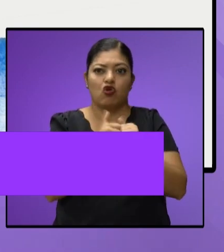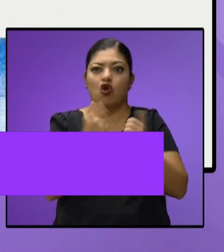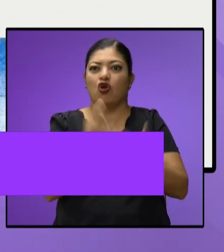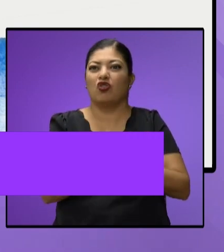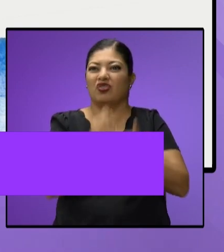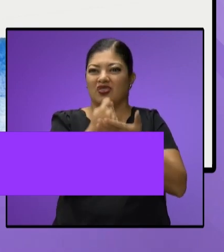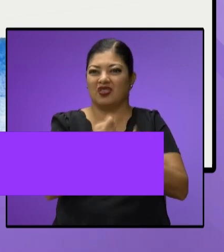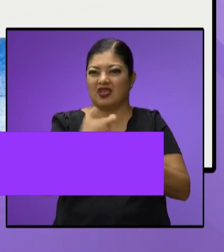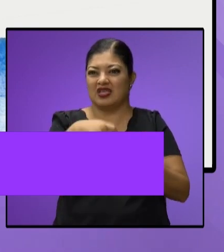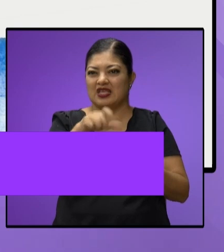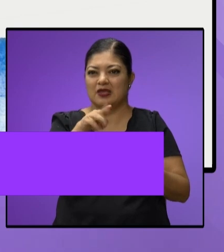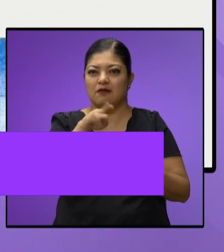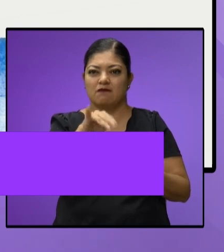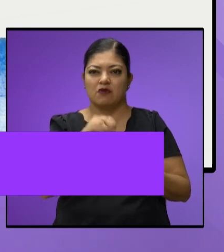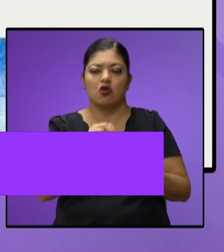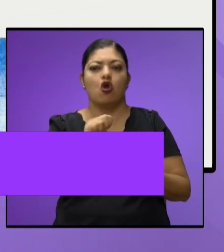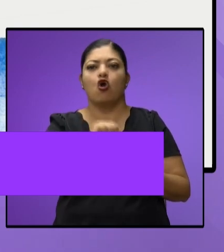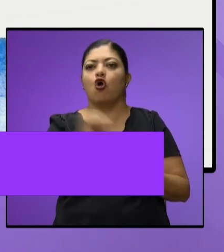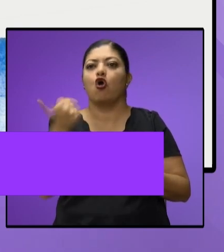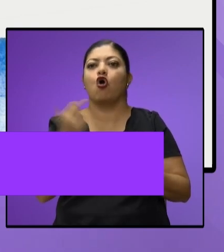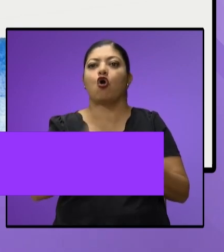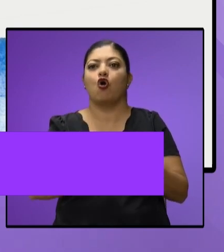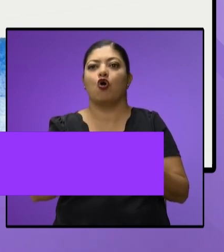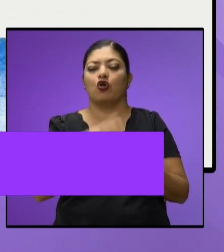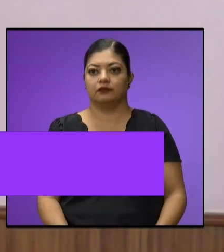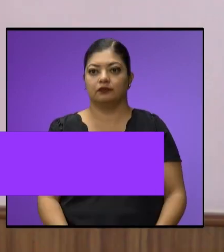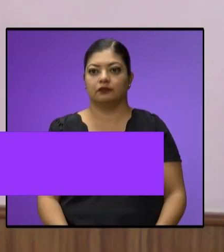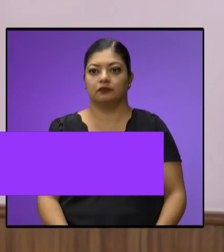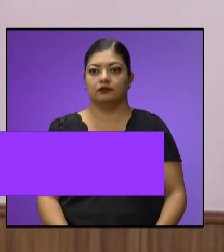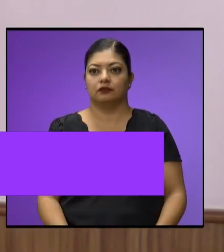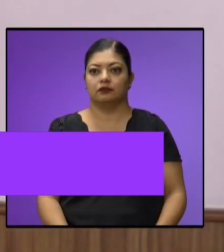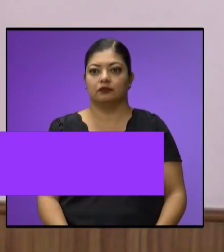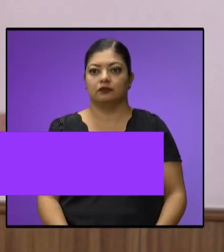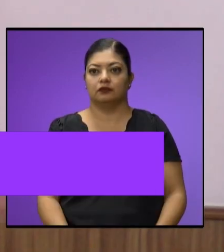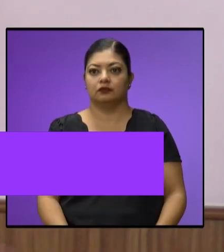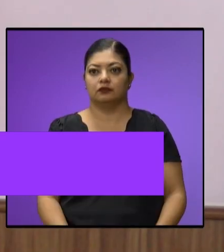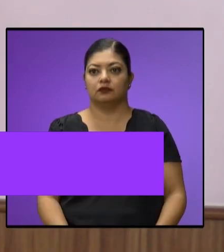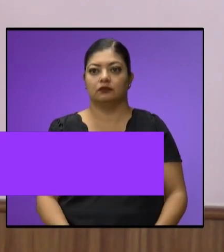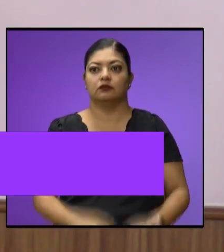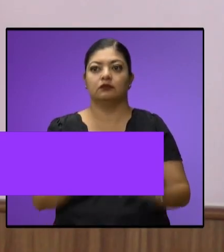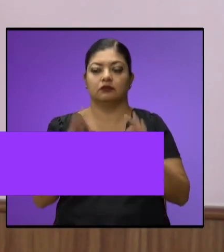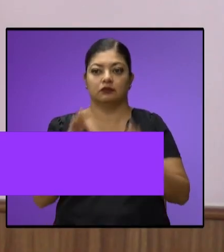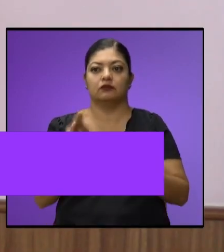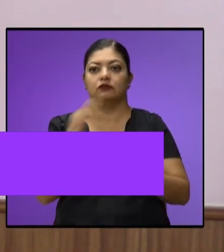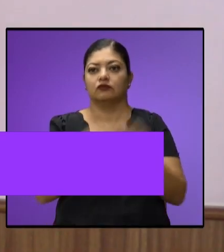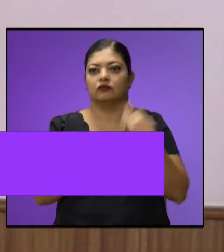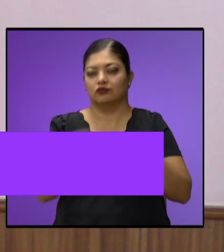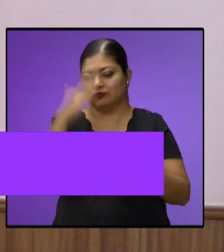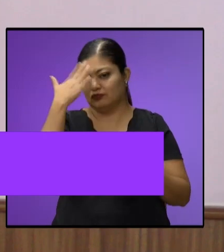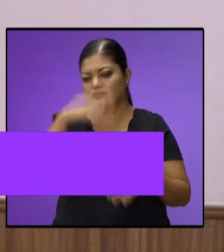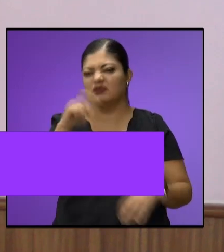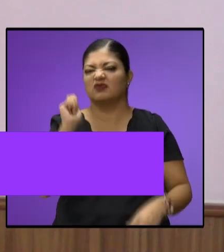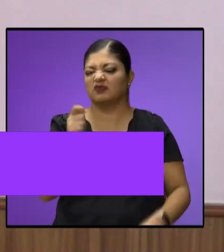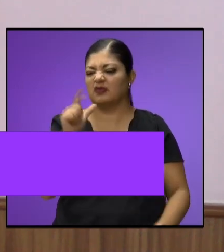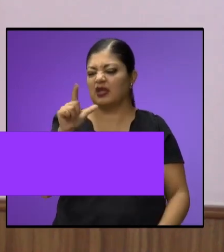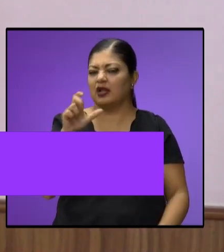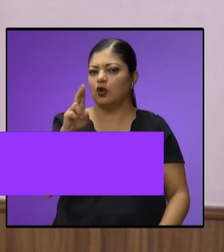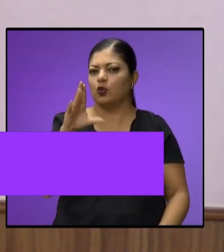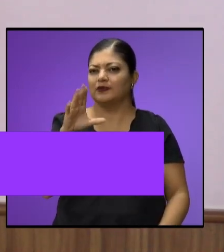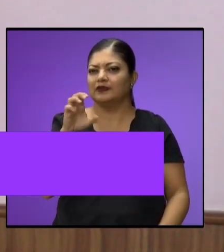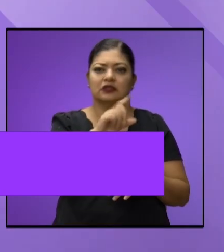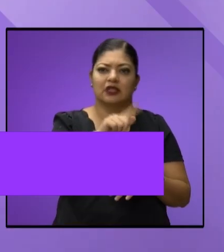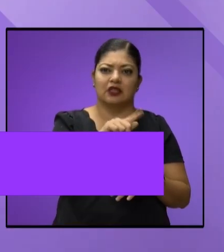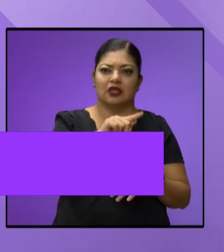con distintos temas relacionados a la salud. En esta ocasión, se la invitó a la doctora Estefanía Zazueta para que expusiera acerca de la leucemia